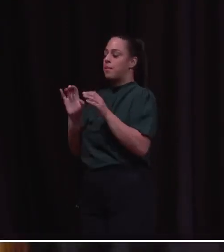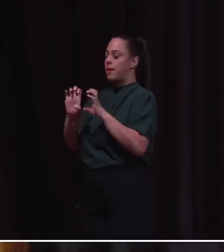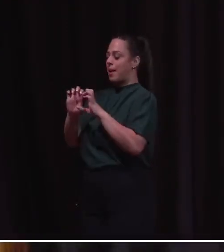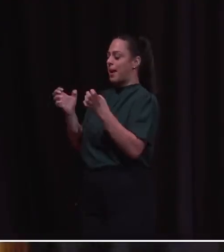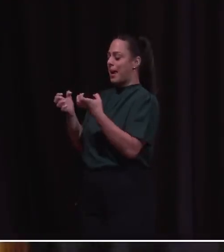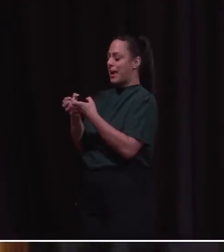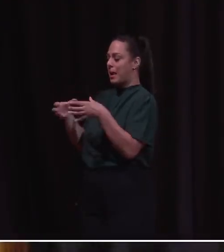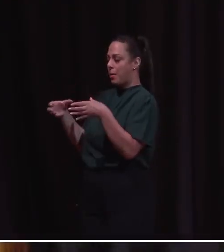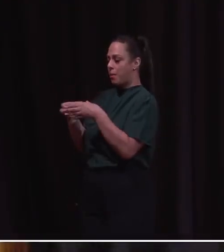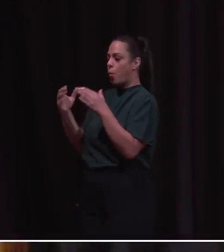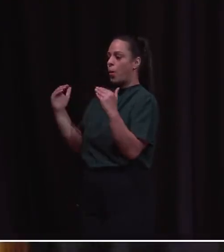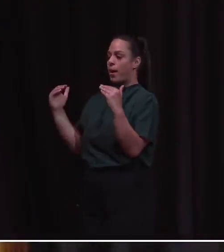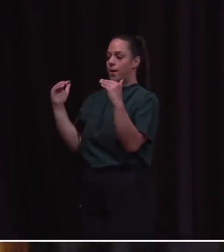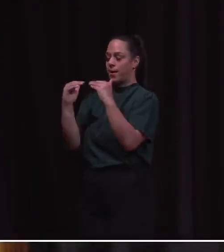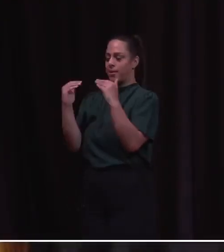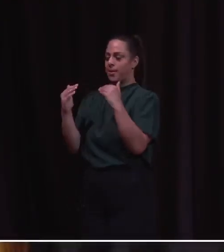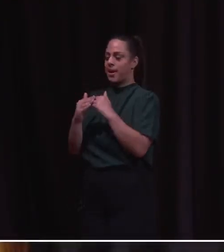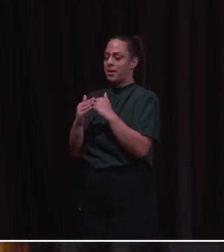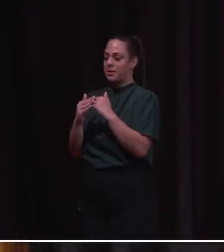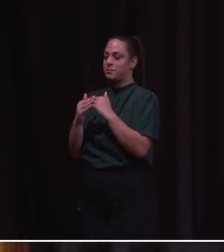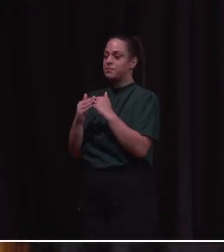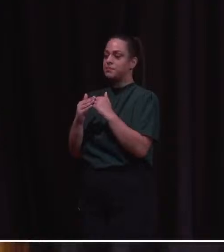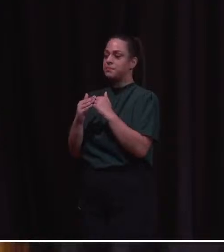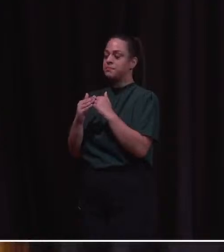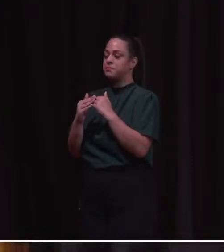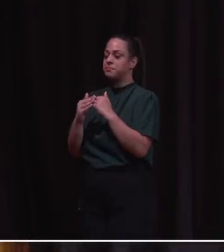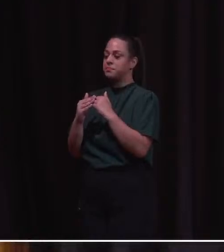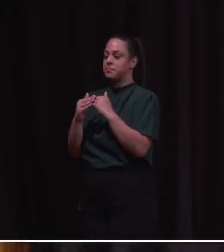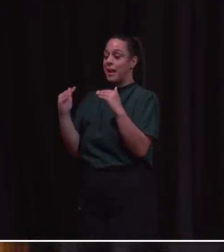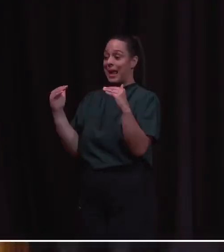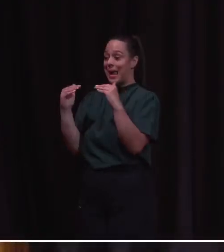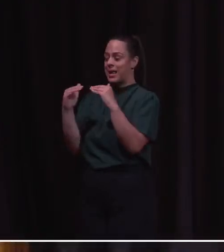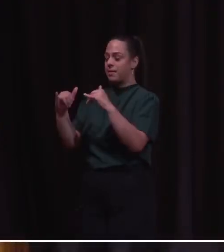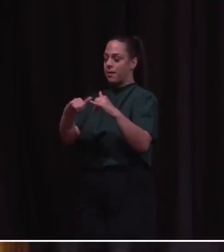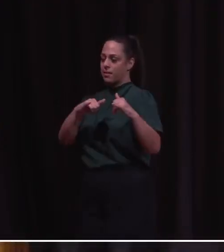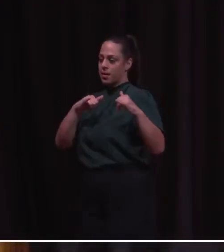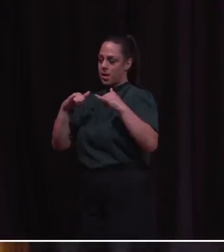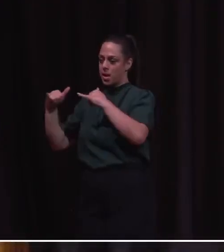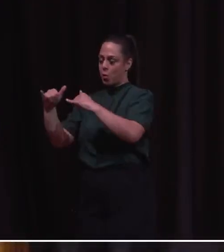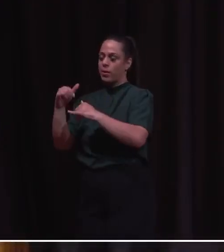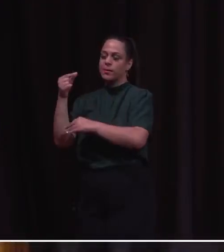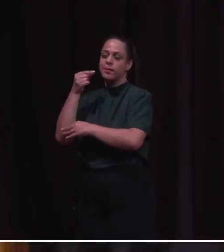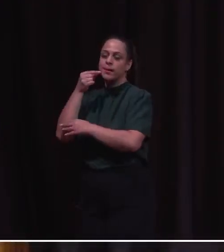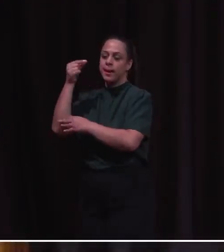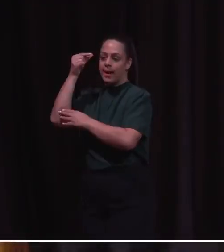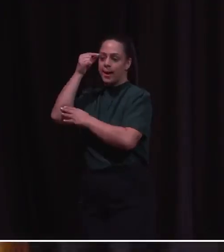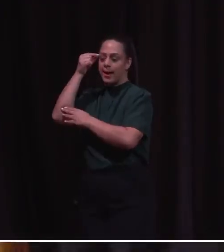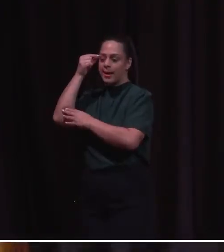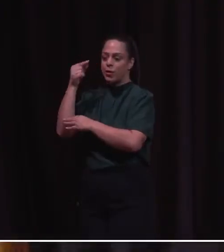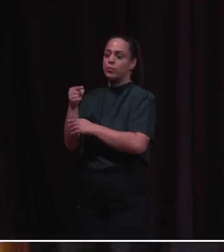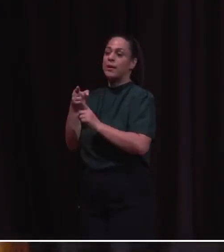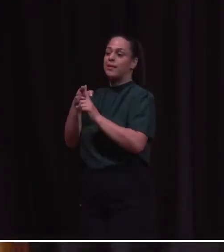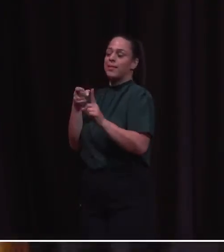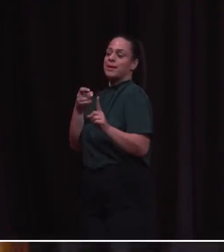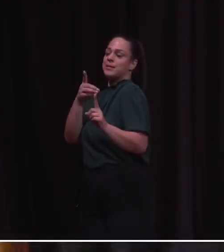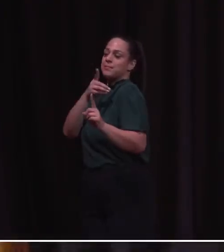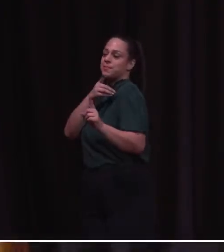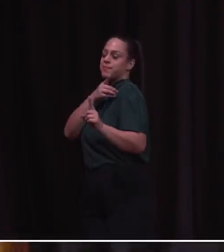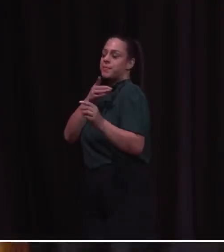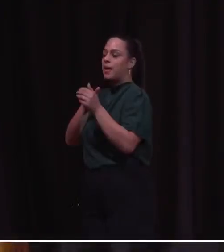de Equidad e Igualdad de Género de la Rectoría, liderado por Daniela